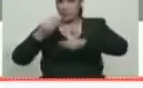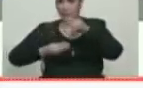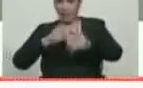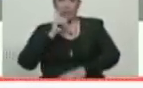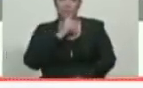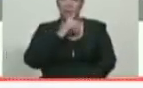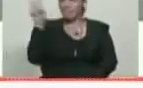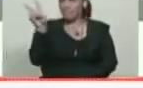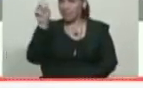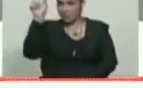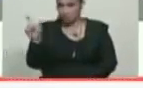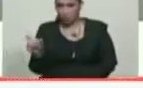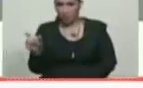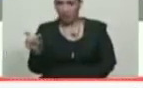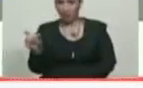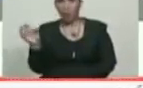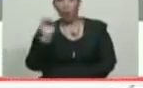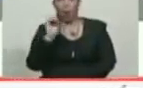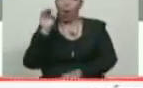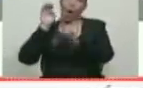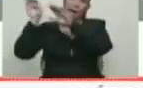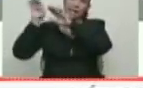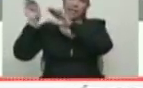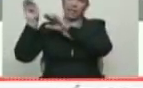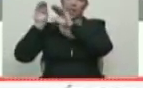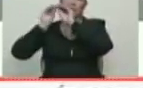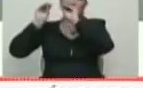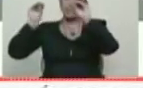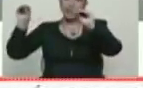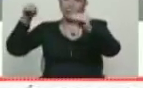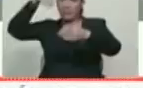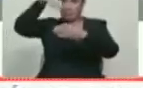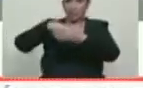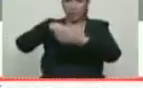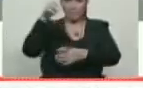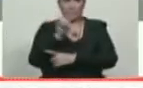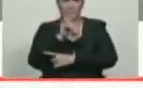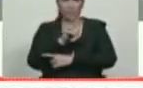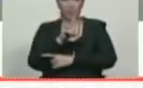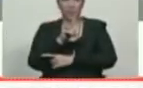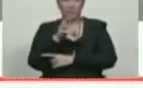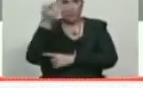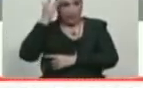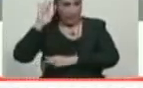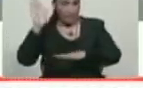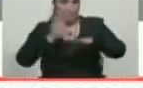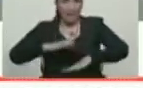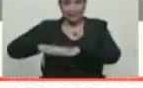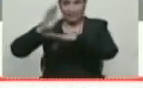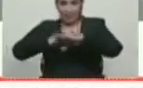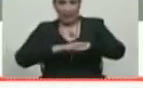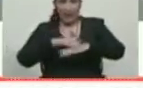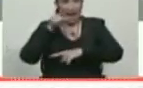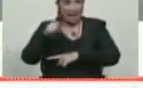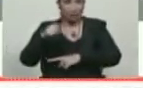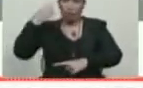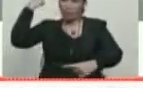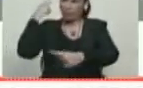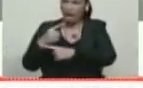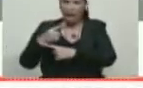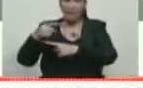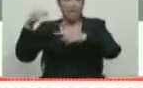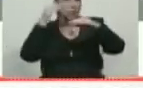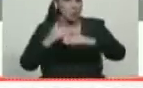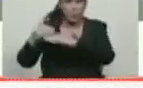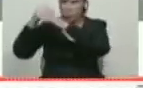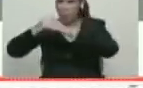venezolano o que sea extranjero y llame la invasión en Venezuela, de ocurrir ese hecho, debe ser tratado